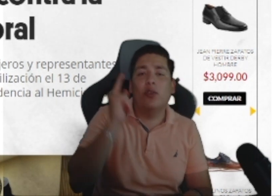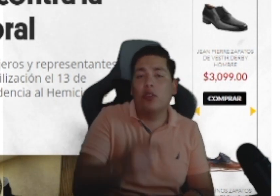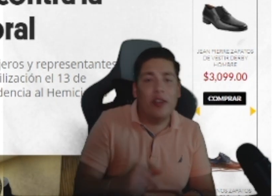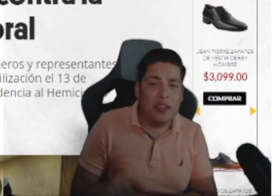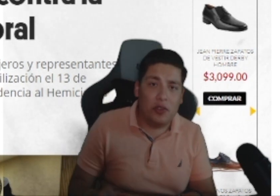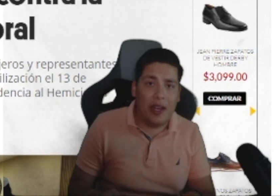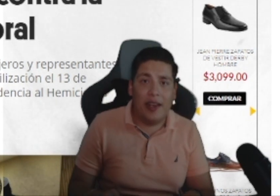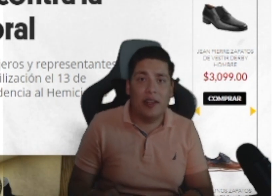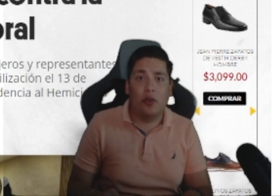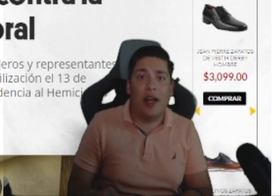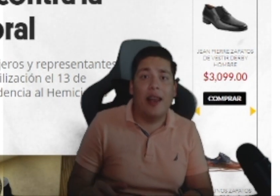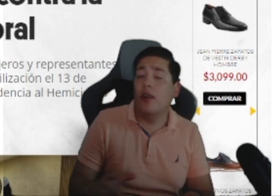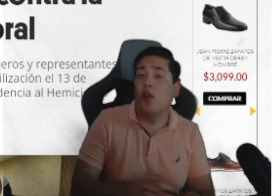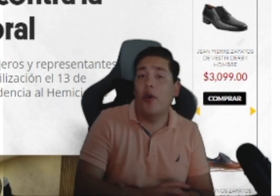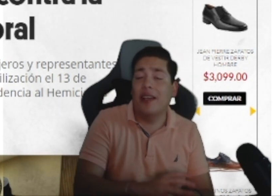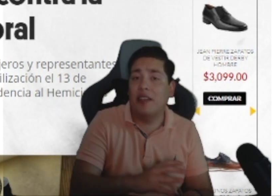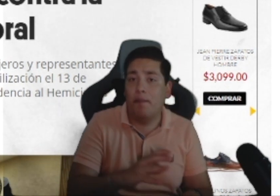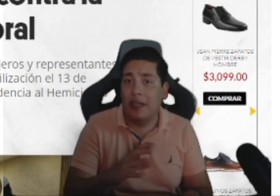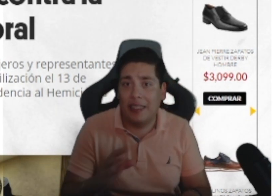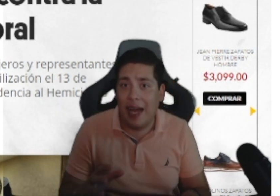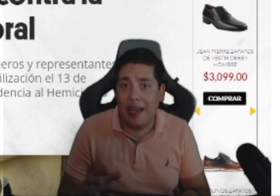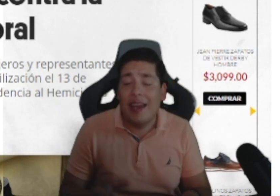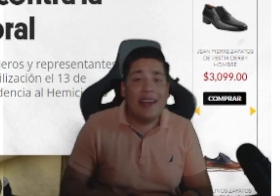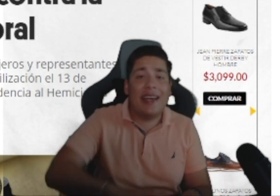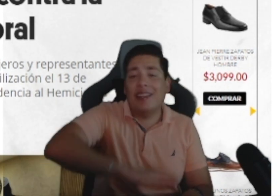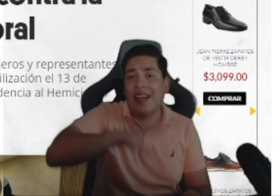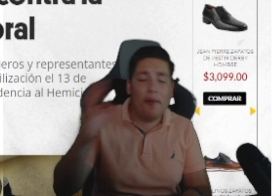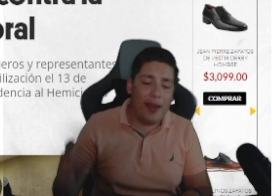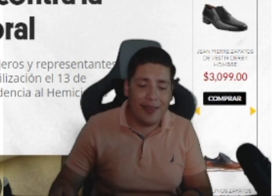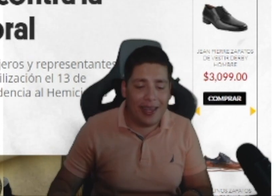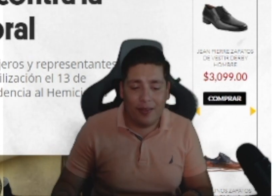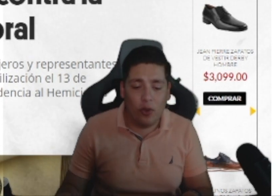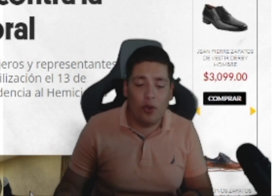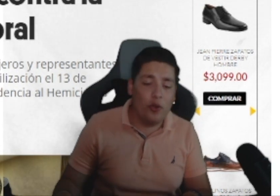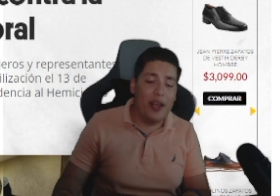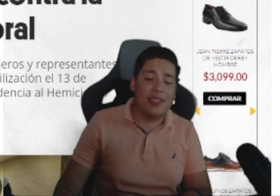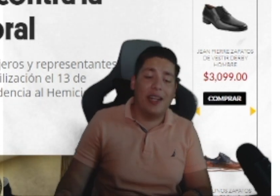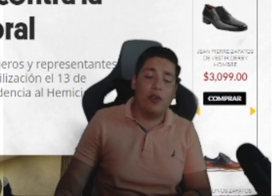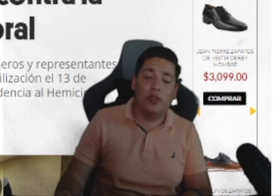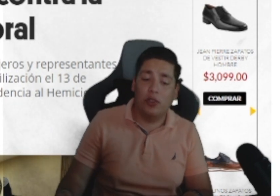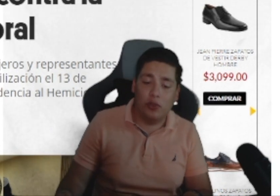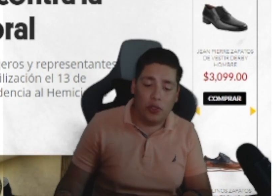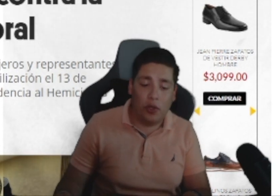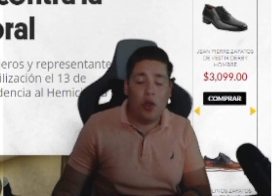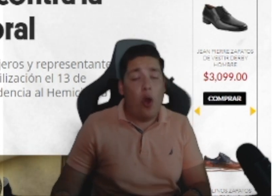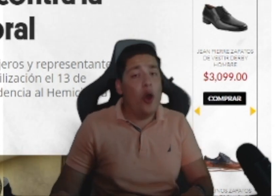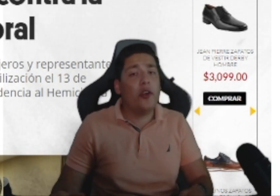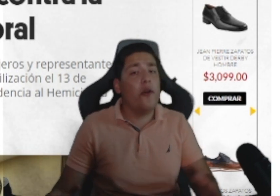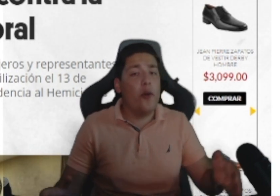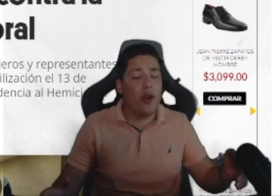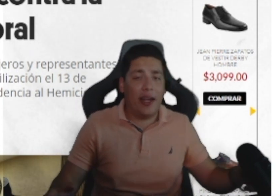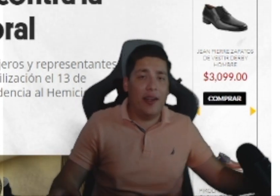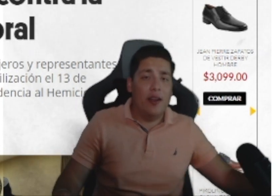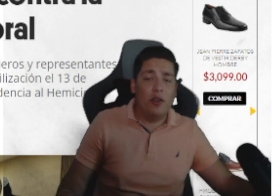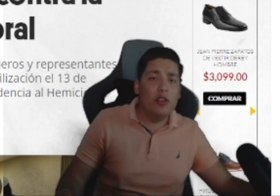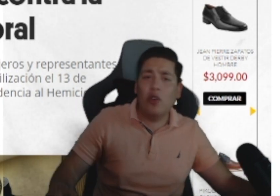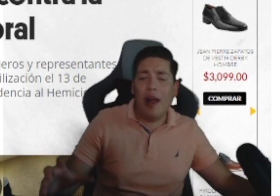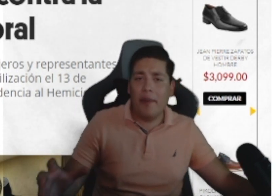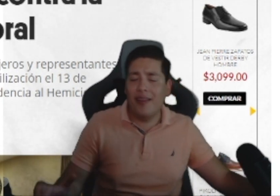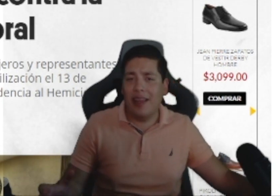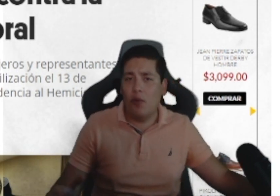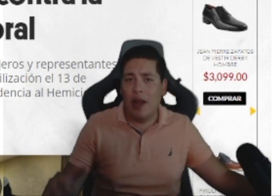el Instituto Nacional Electoral no es imparcial y que está violentando nuestra constitución. Hoy convocan